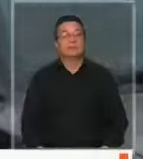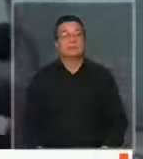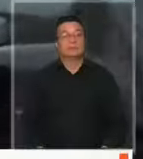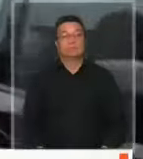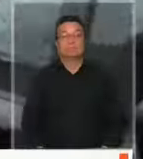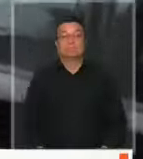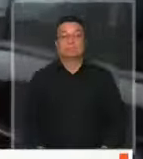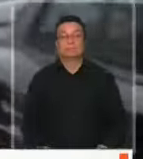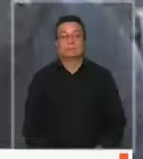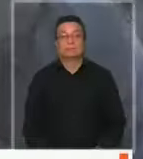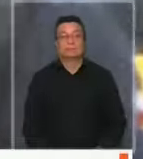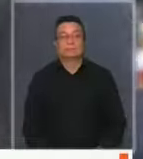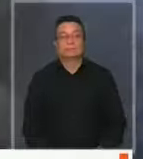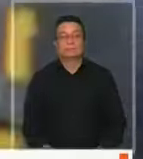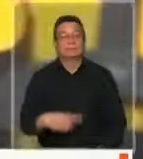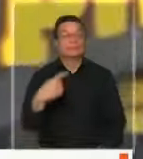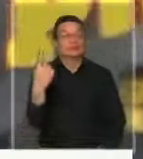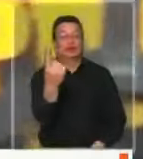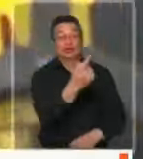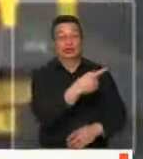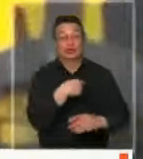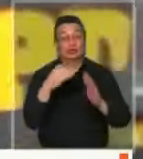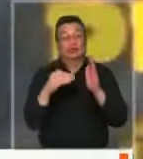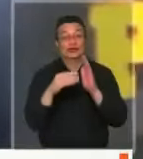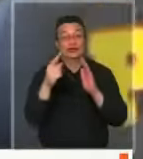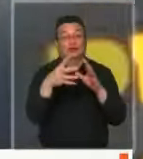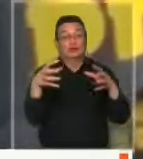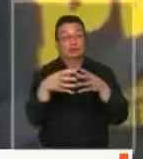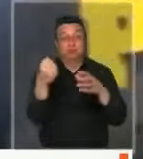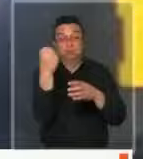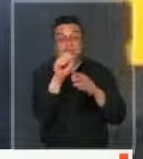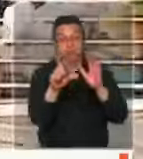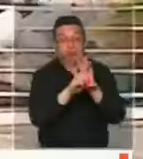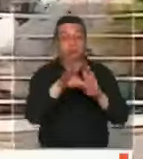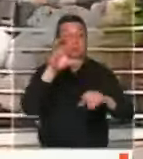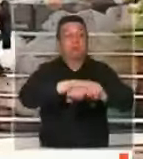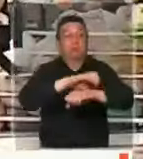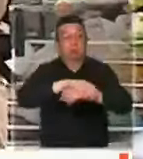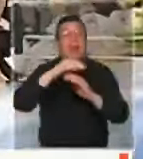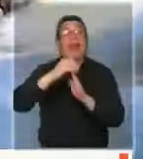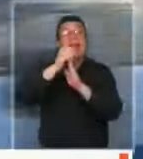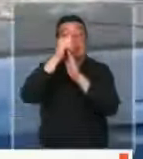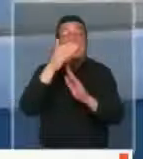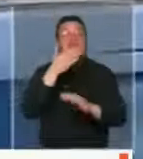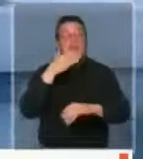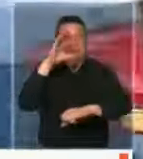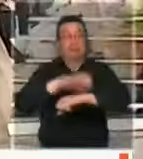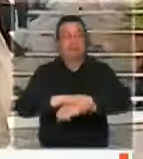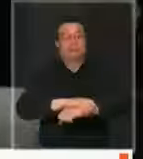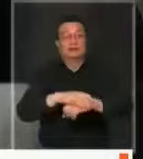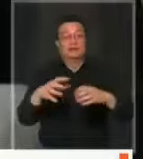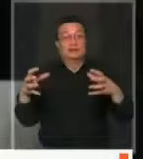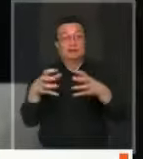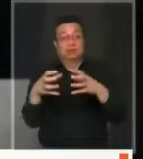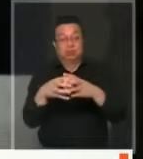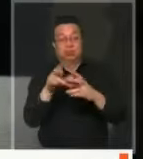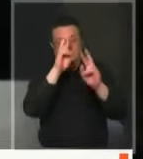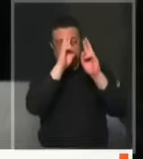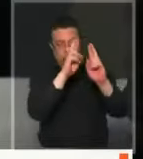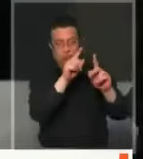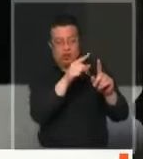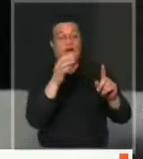fiscalía miembros de todos los escalafones del Clan delictual cayeron incluso su líder Lisbeth el nombre de la Banda era en su honor